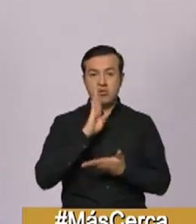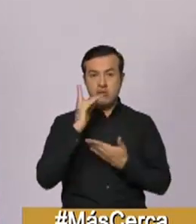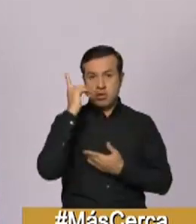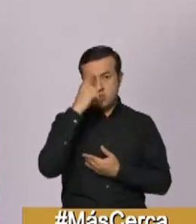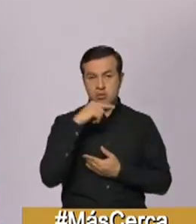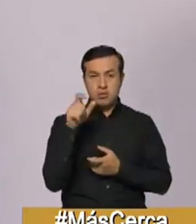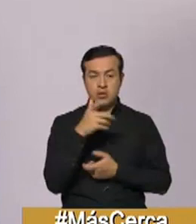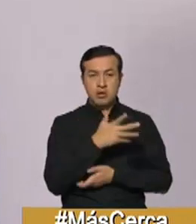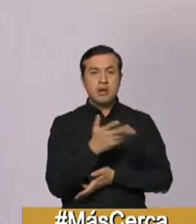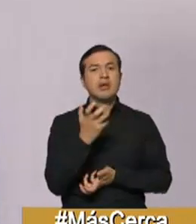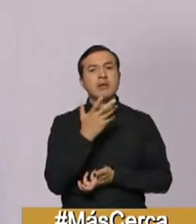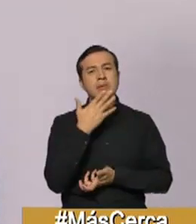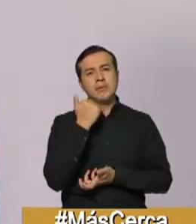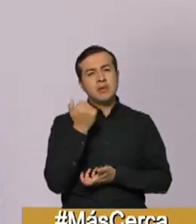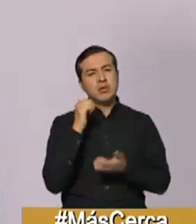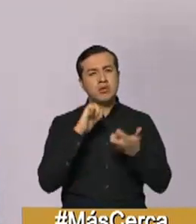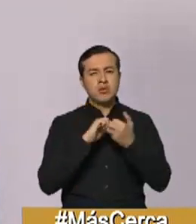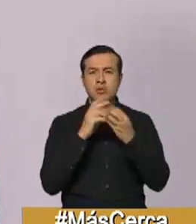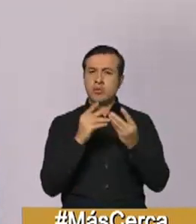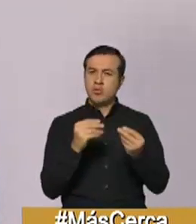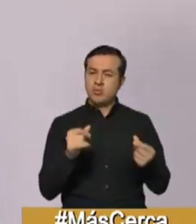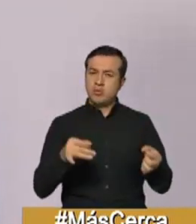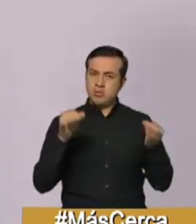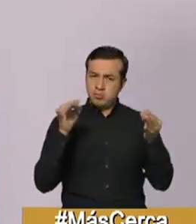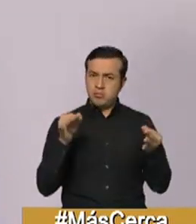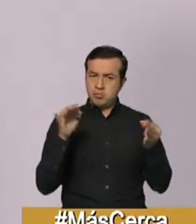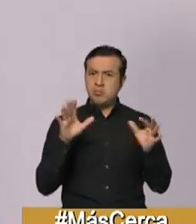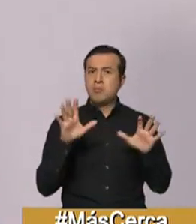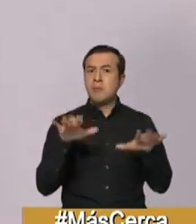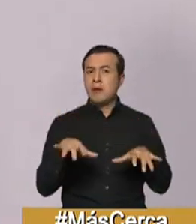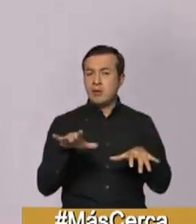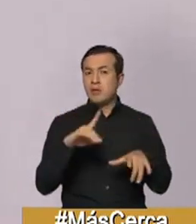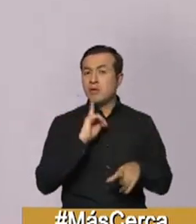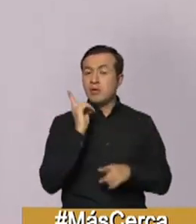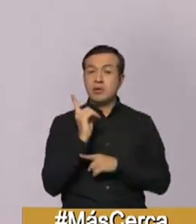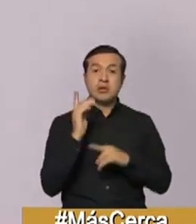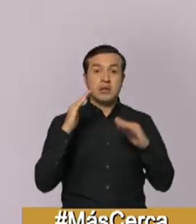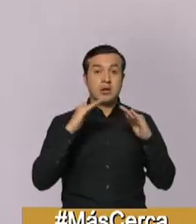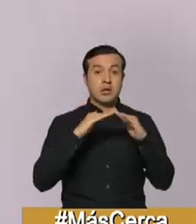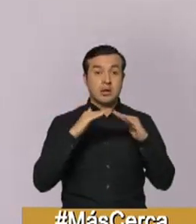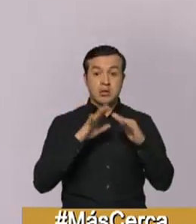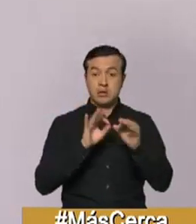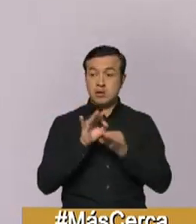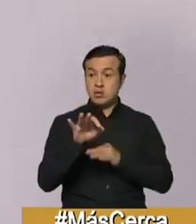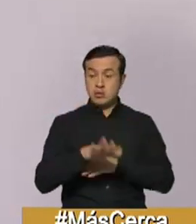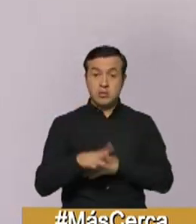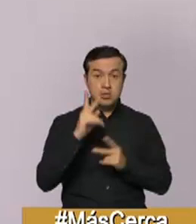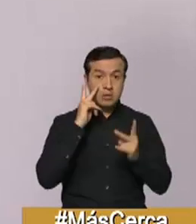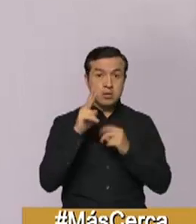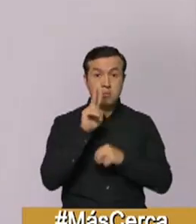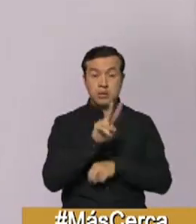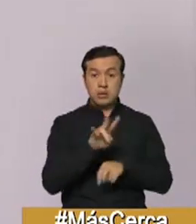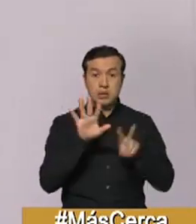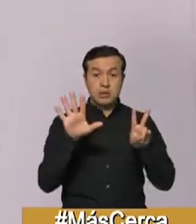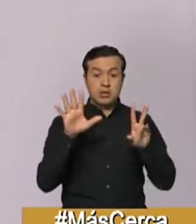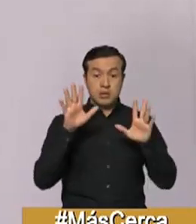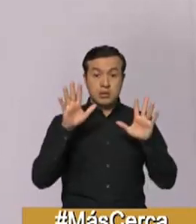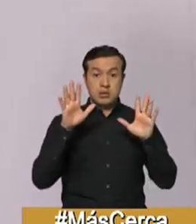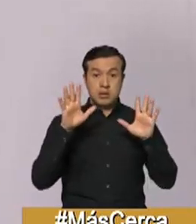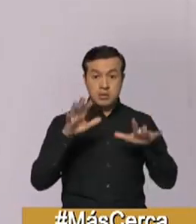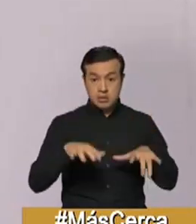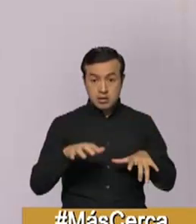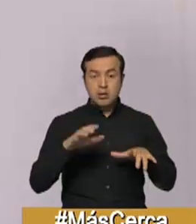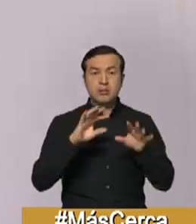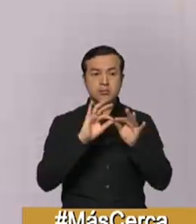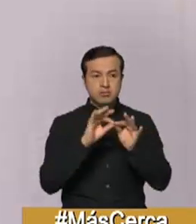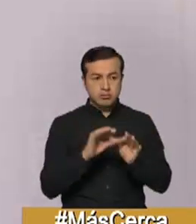del sector buscan una solución a este problema de los perros callejeros. En la casa comunal, como vimos en el reportaje, hay 27 perros que ellos han